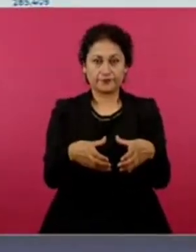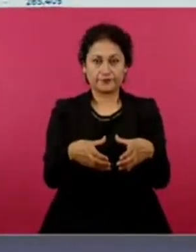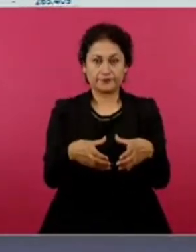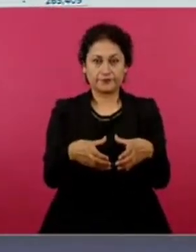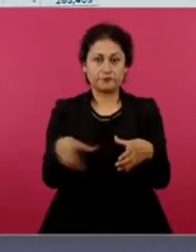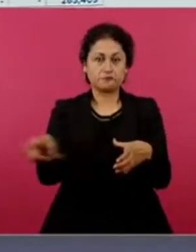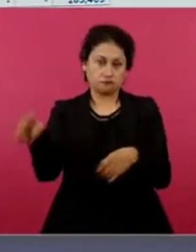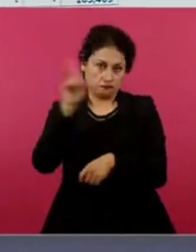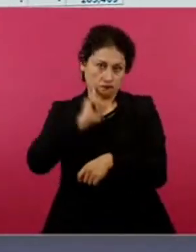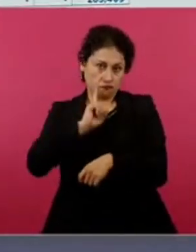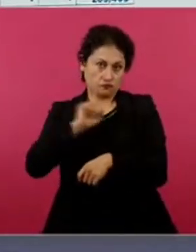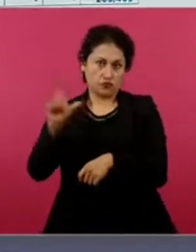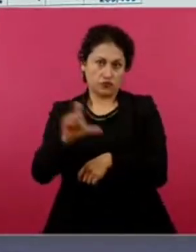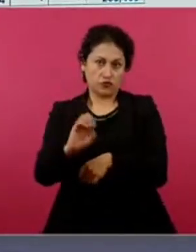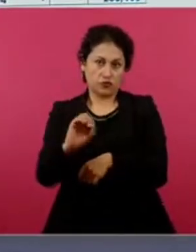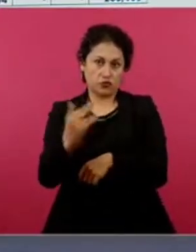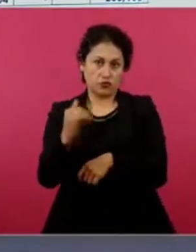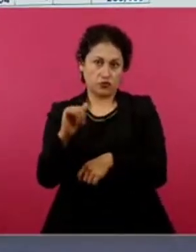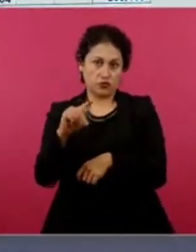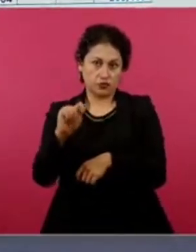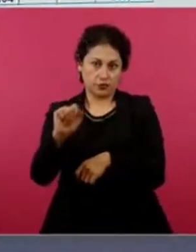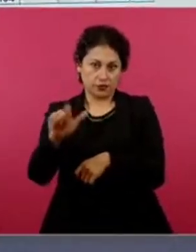Xochitl.